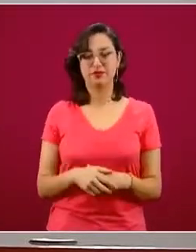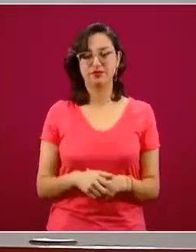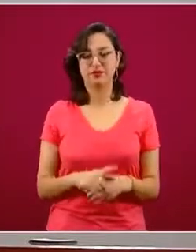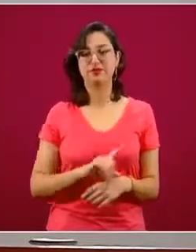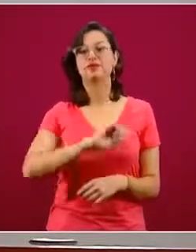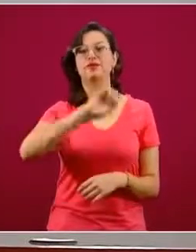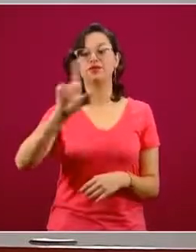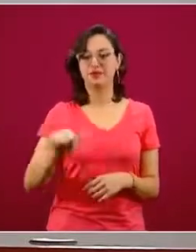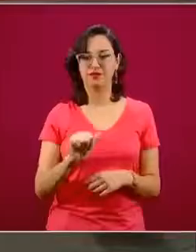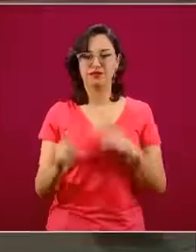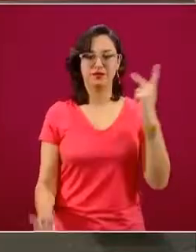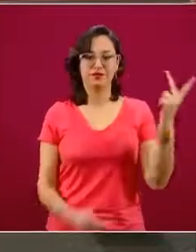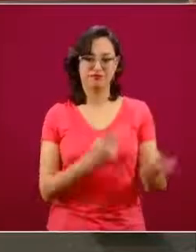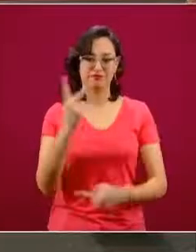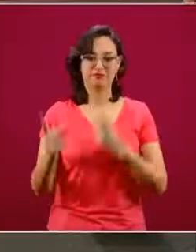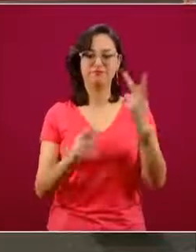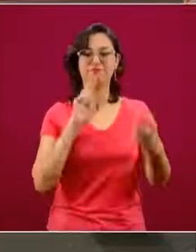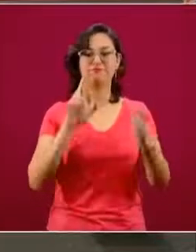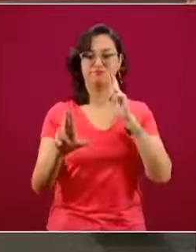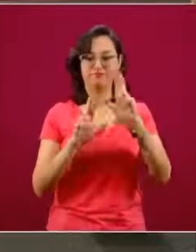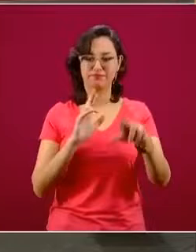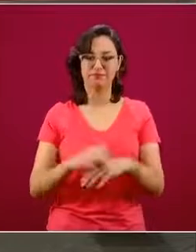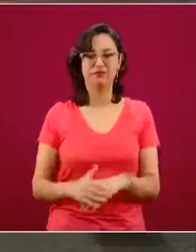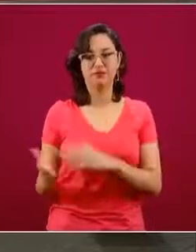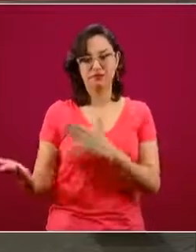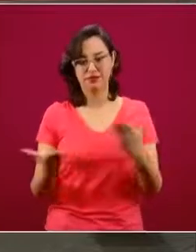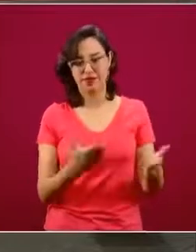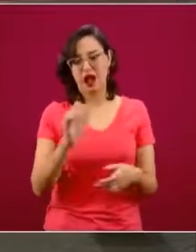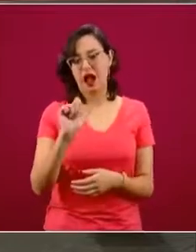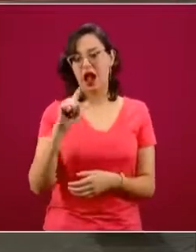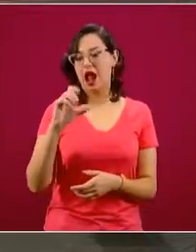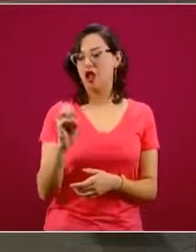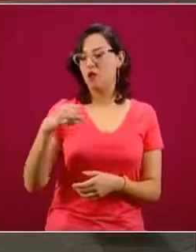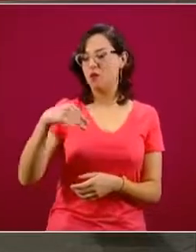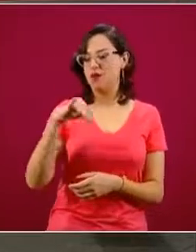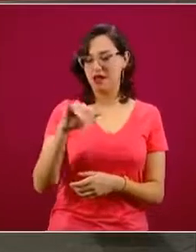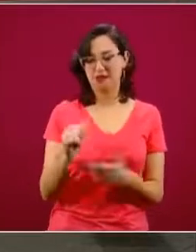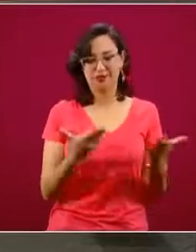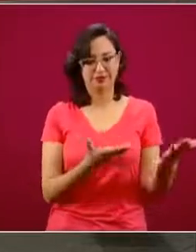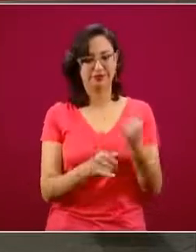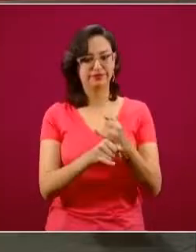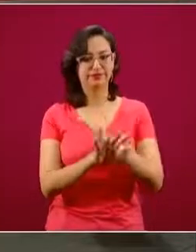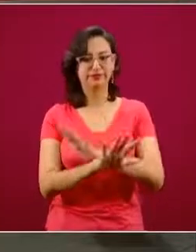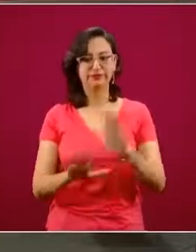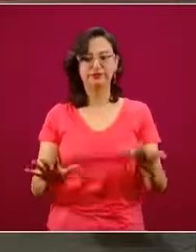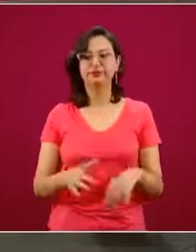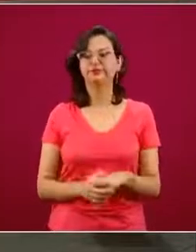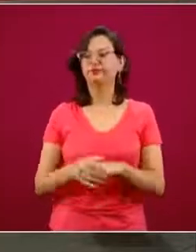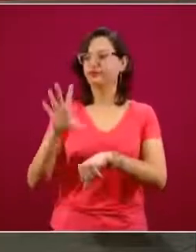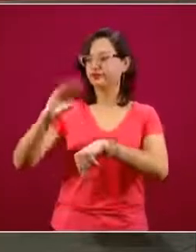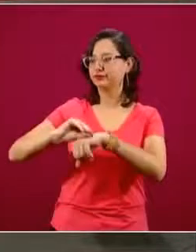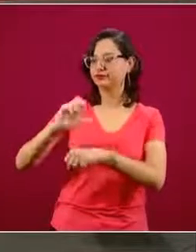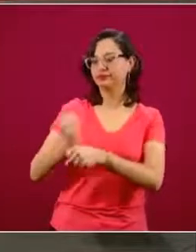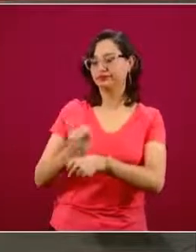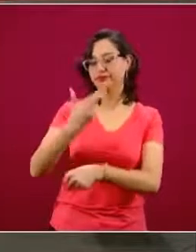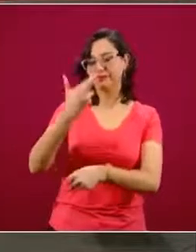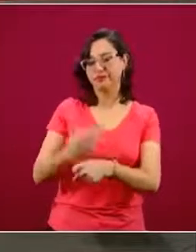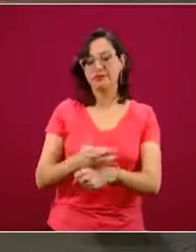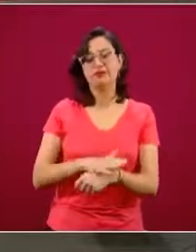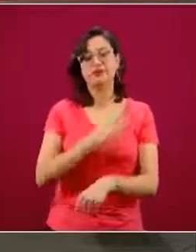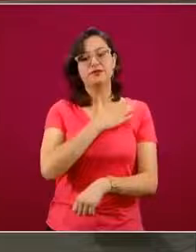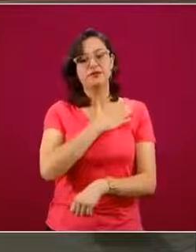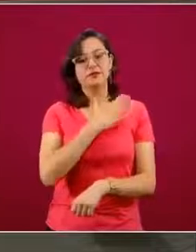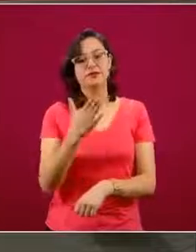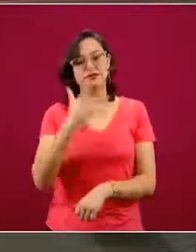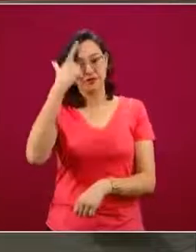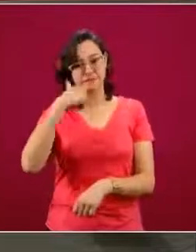Y luego pasamos a preguntas y respuestas. Le pido al doctor Salomía si es tan amable de presentar el informe técnico. Con su permiso, señor Gracias. secretario, buenas noches con